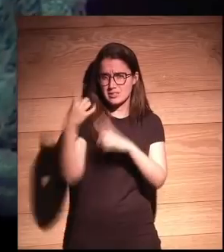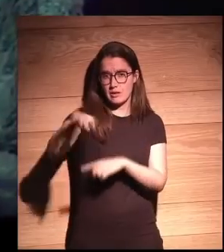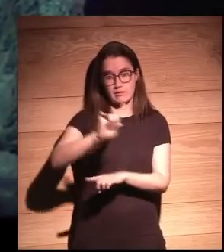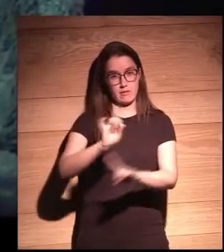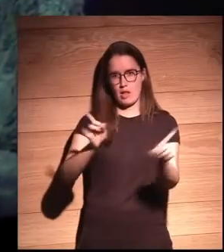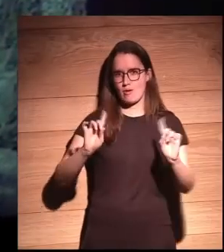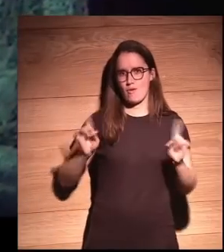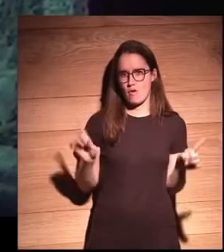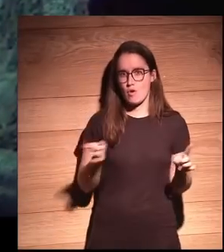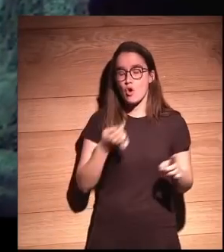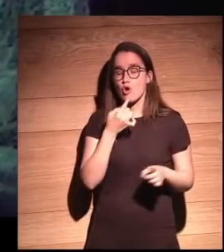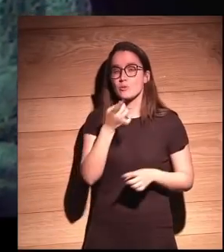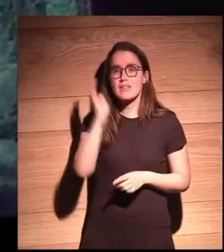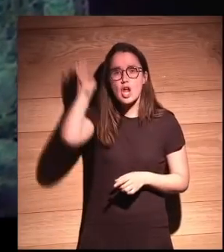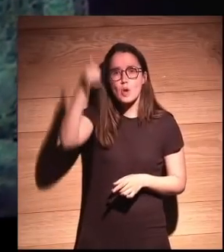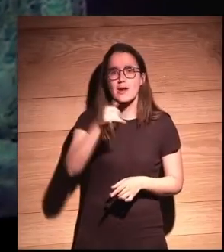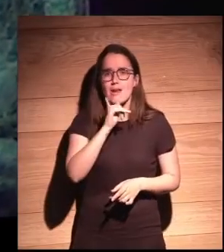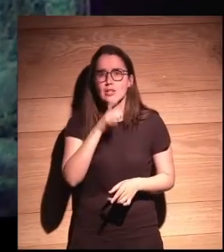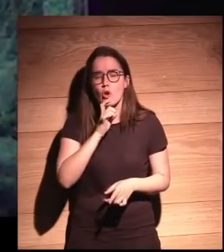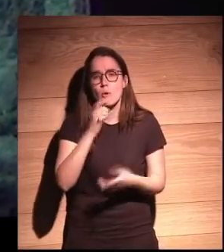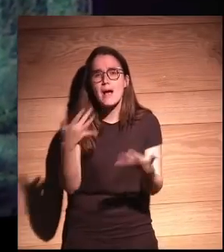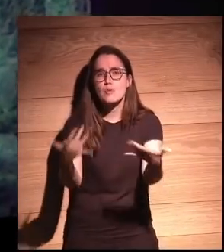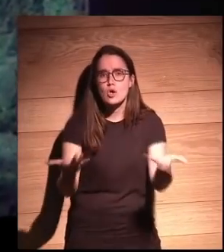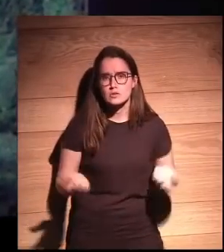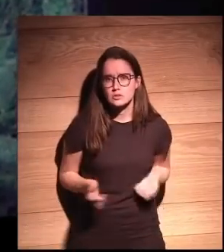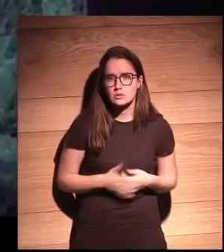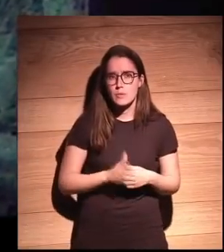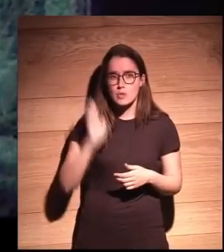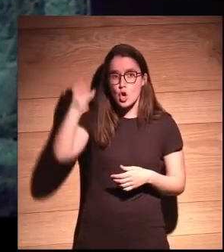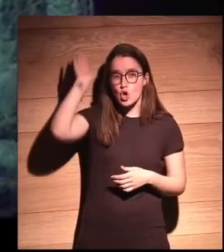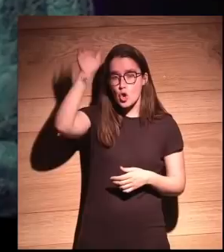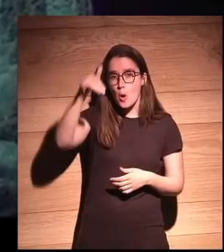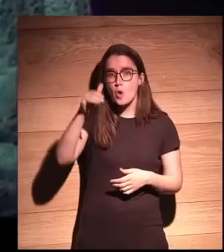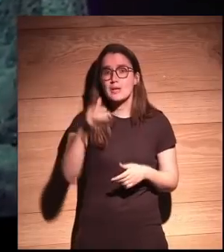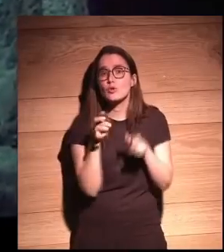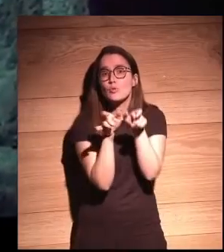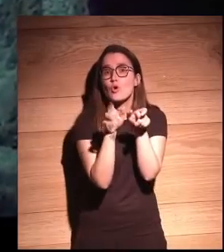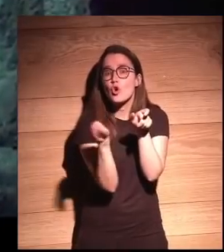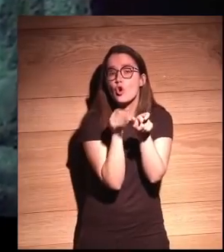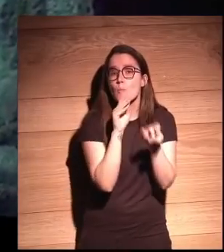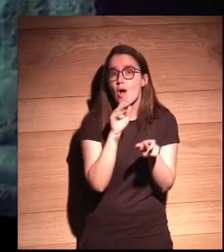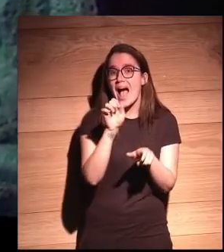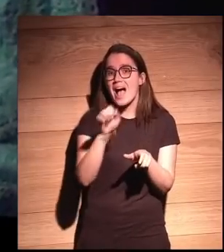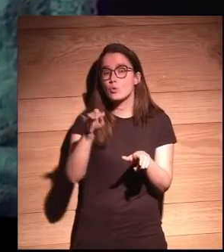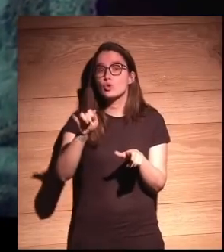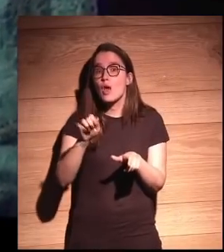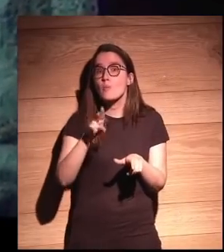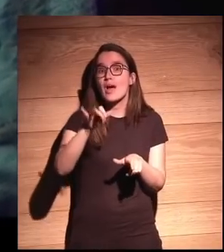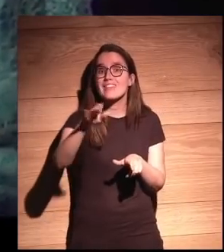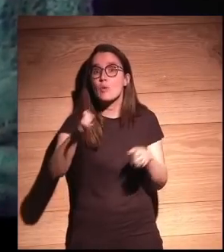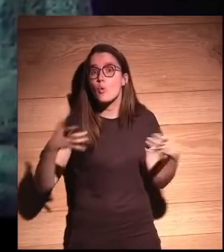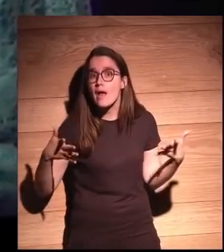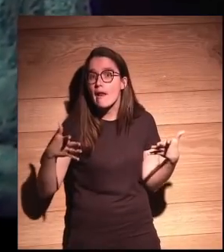eso nada. ¿Cómo se dice romano en latín? Vamos, vamos. Romanus. ¿Que se declina cómo? Anus. ¿El vocativo plural de anus